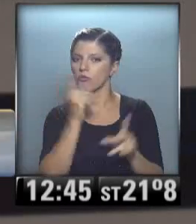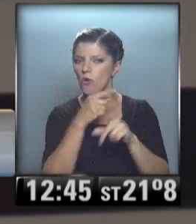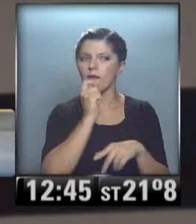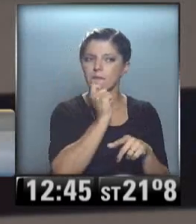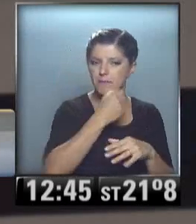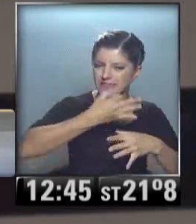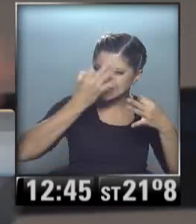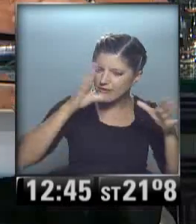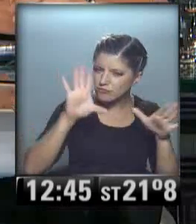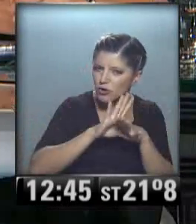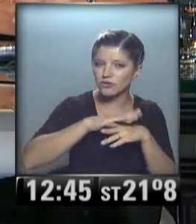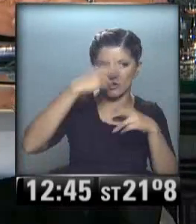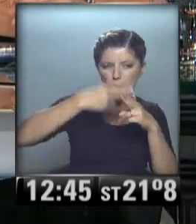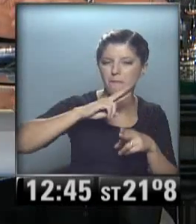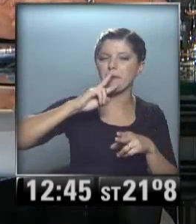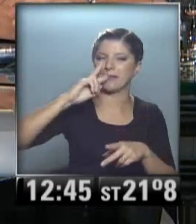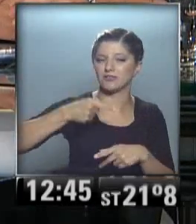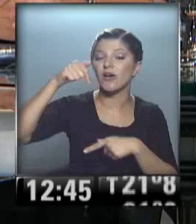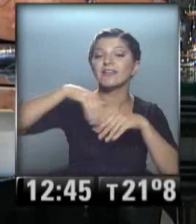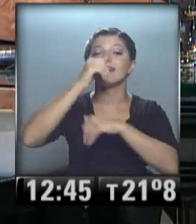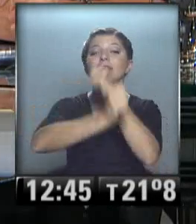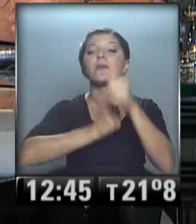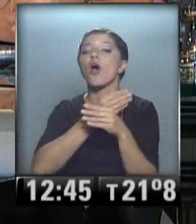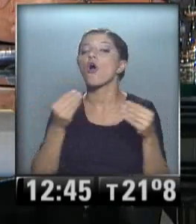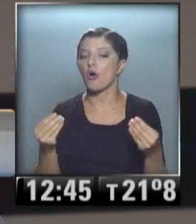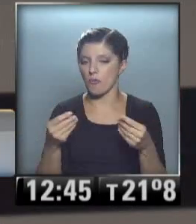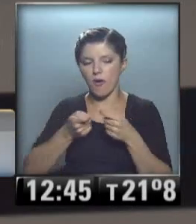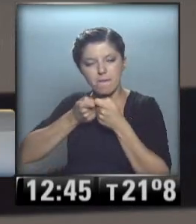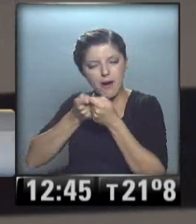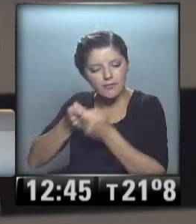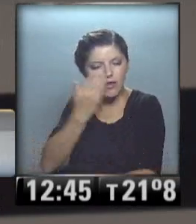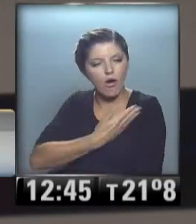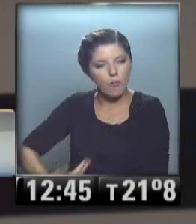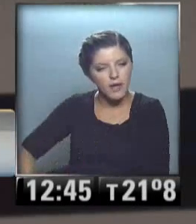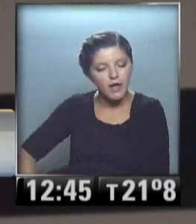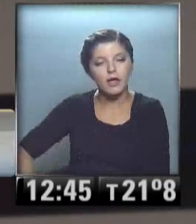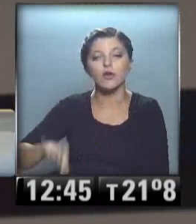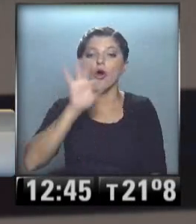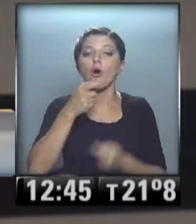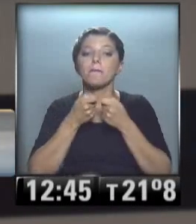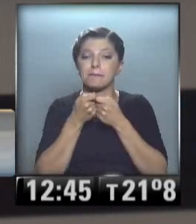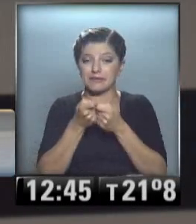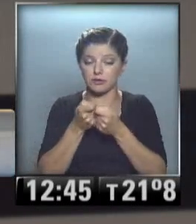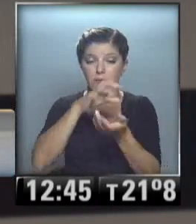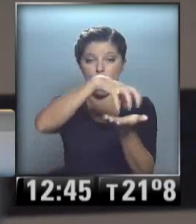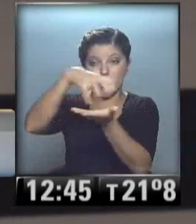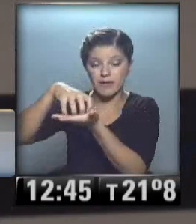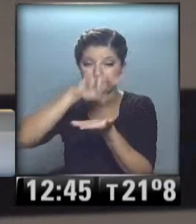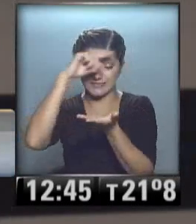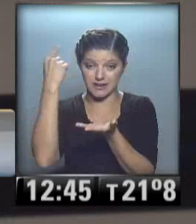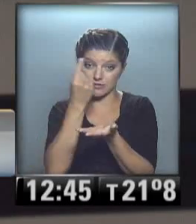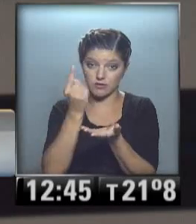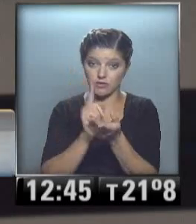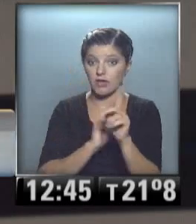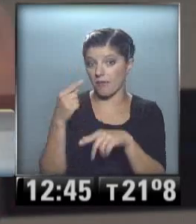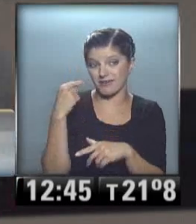con nombre y apellido, de cómo actúan estas empresas presionando gobiernos, presionando en los organismos internacionales, que no siempre sale a